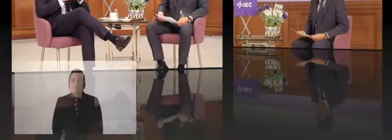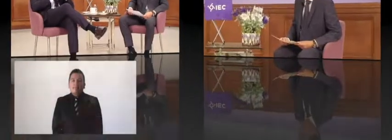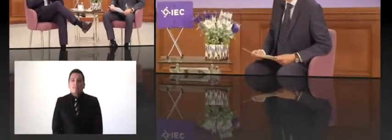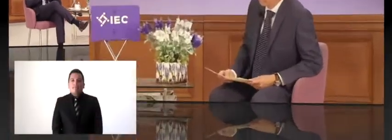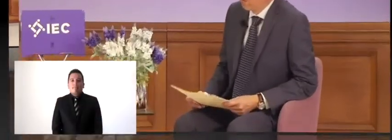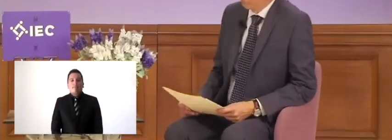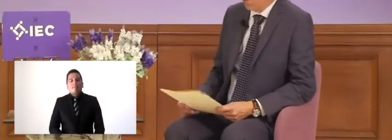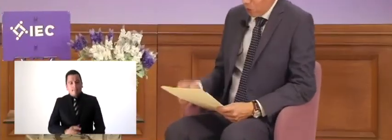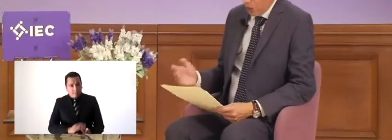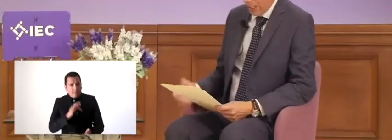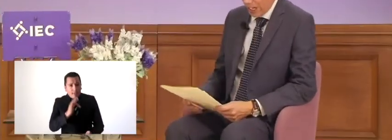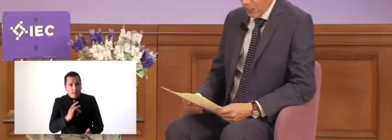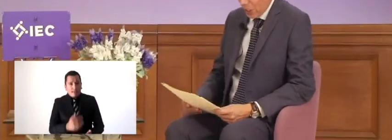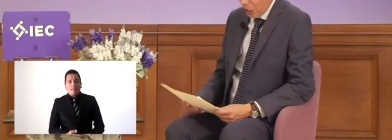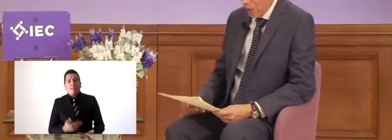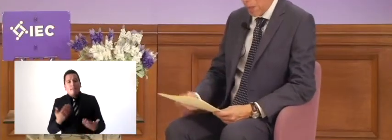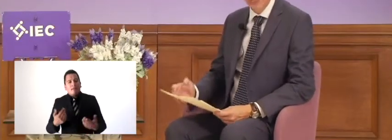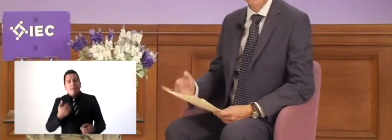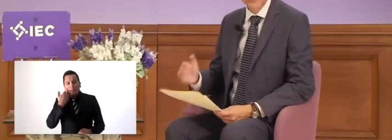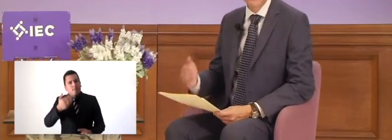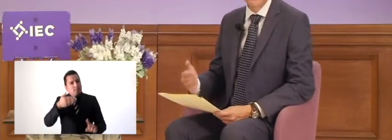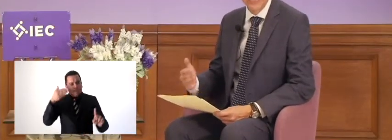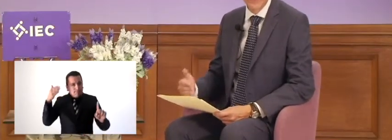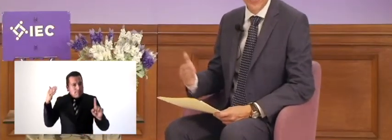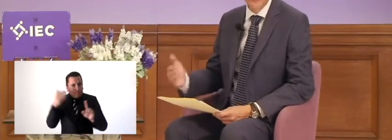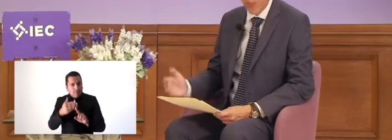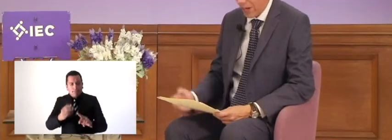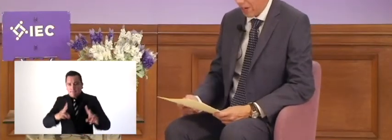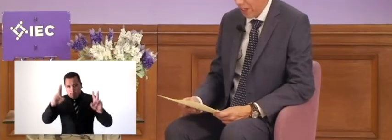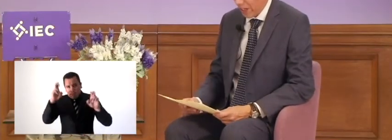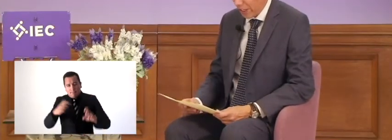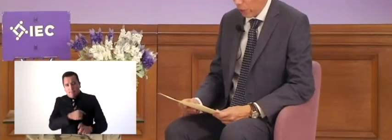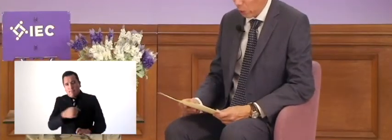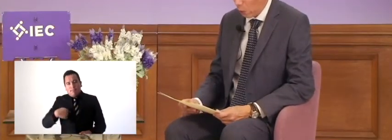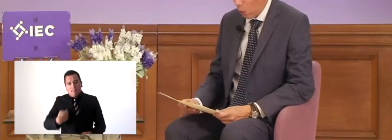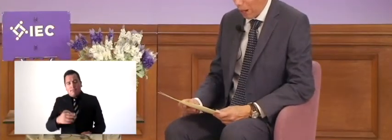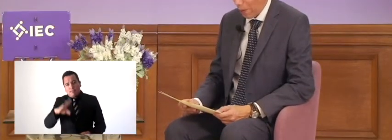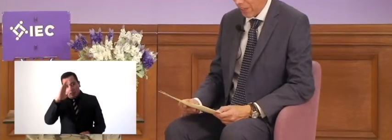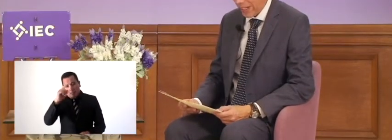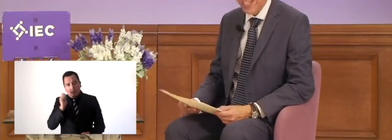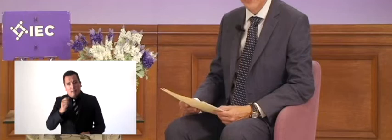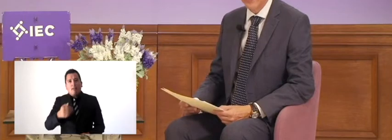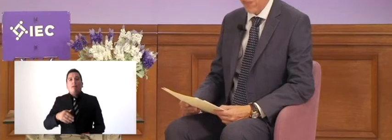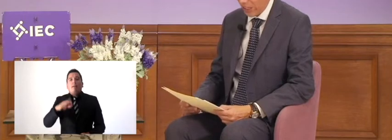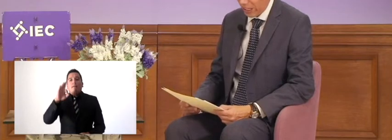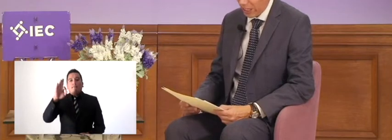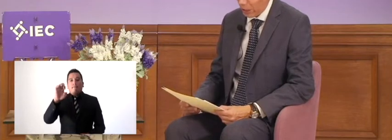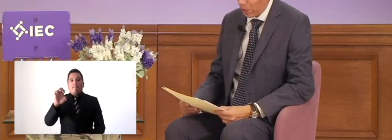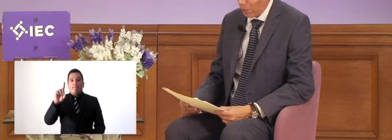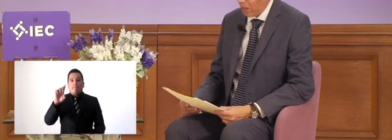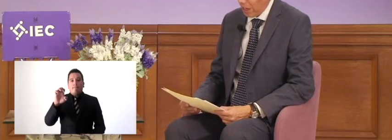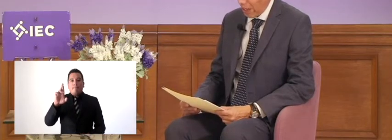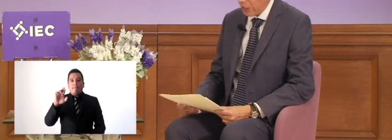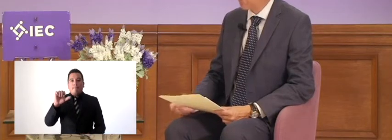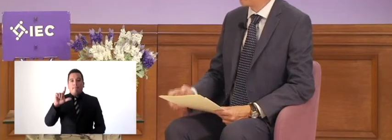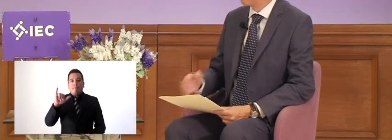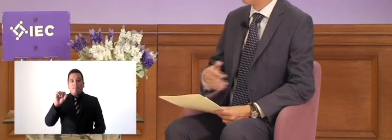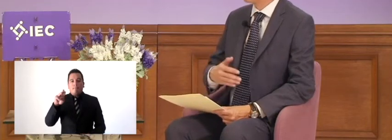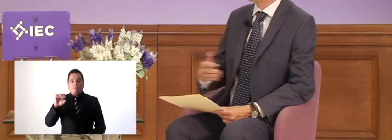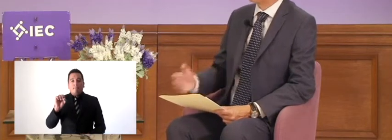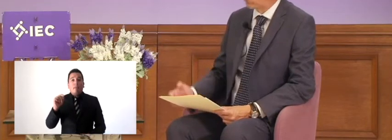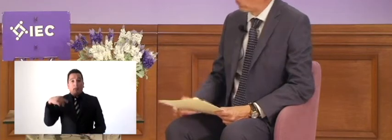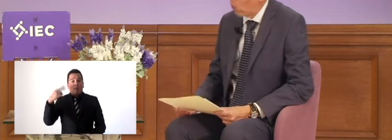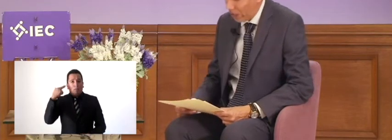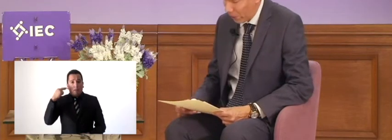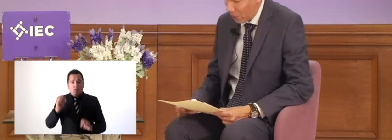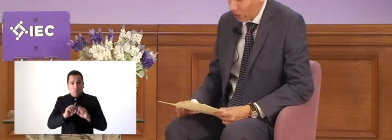programa. Pues muchas gracias y vamos a entrar de lleno al tema que nos ocupa, que es el federalismo. Este programa